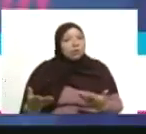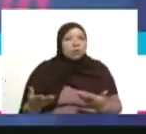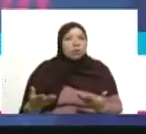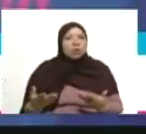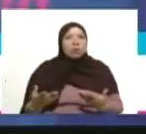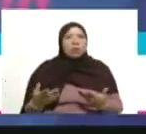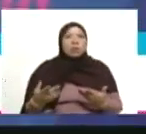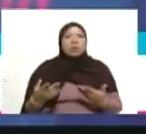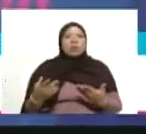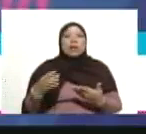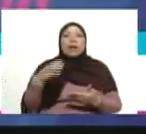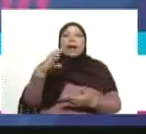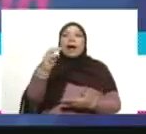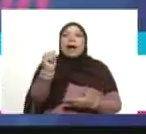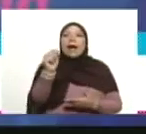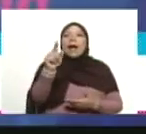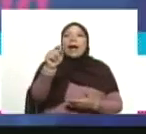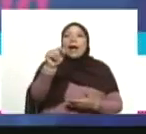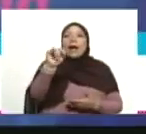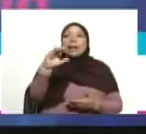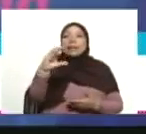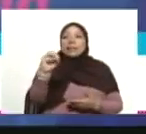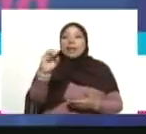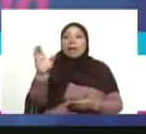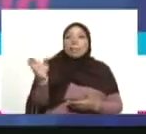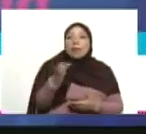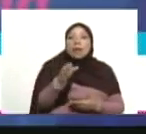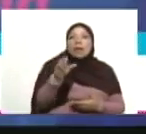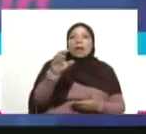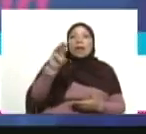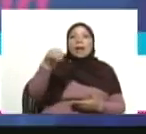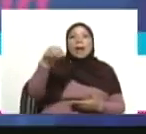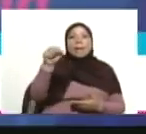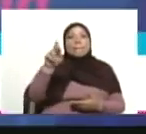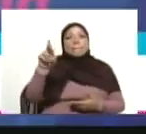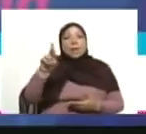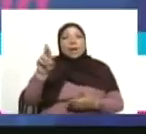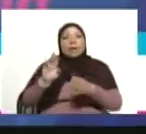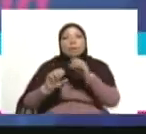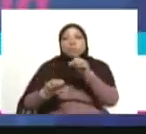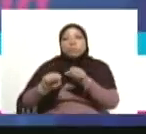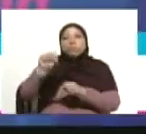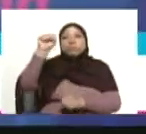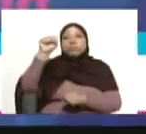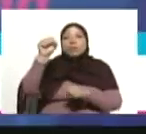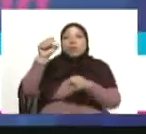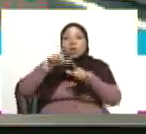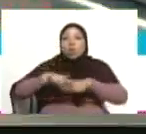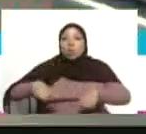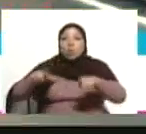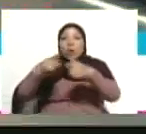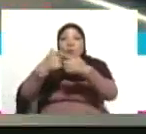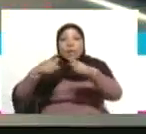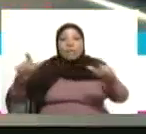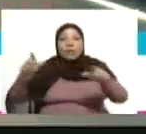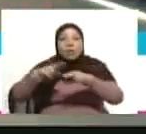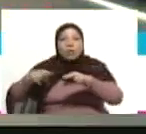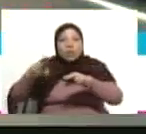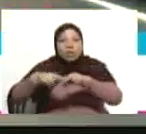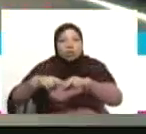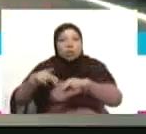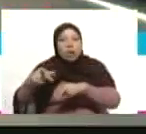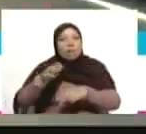Ese es Catialamar, parte la Sublé, parte Los Olivos, parte Alta, Semillero de Libertador. Correcto. Entonces,